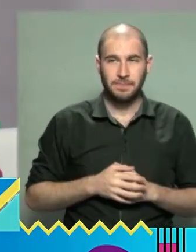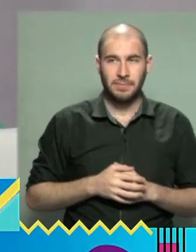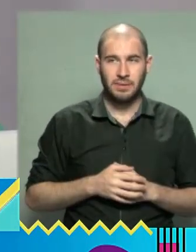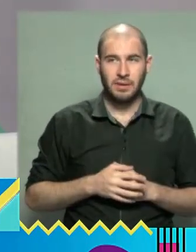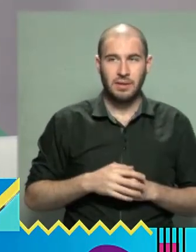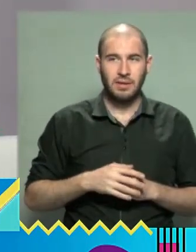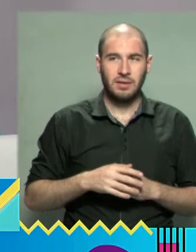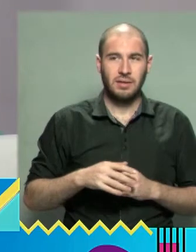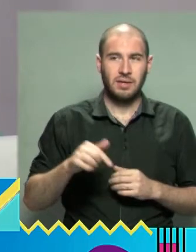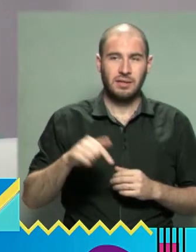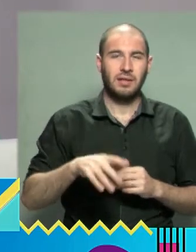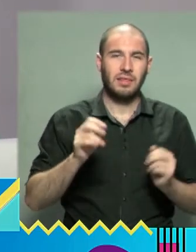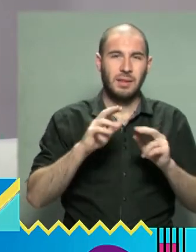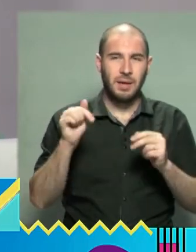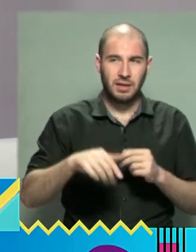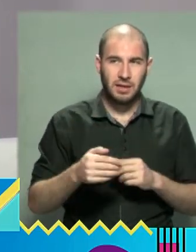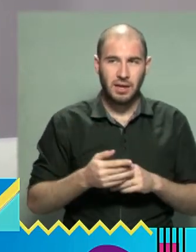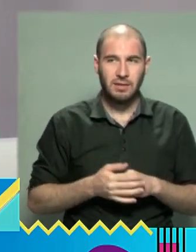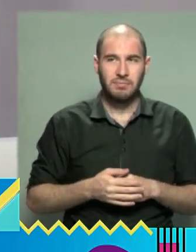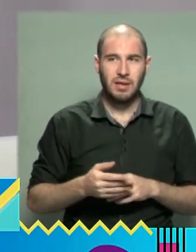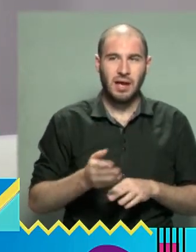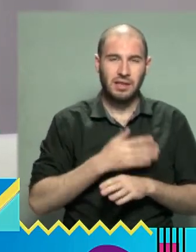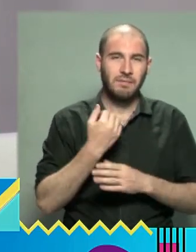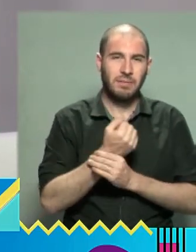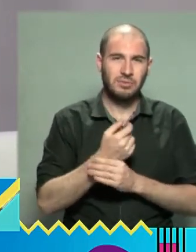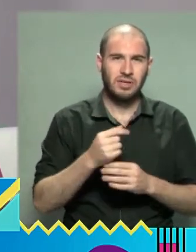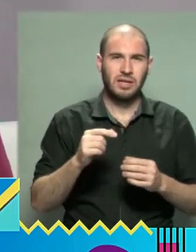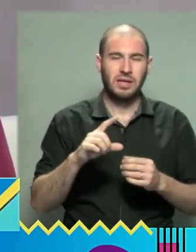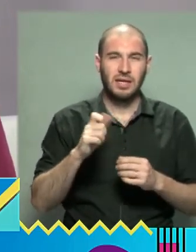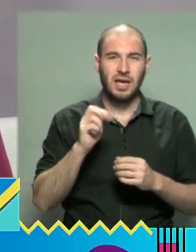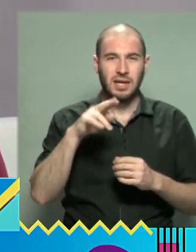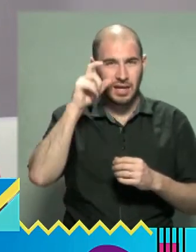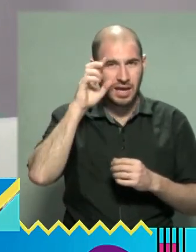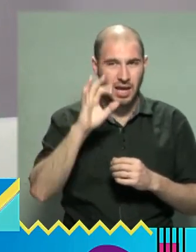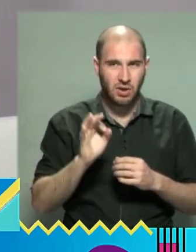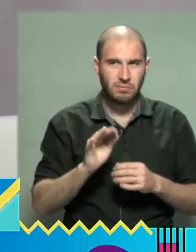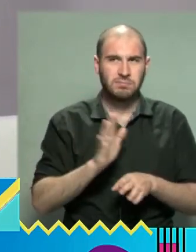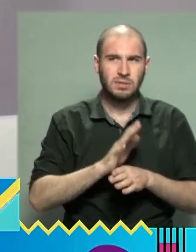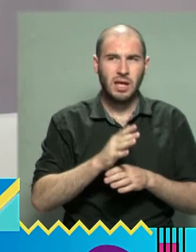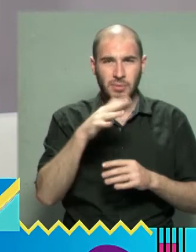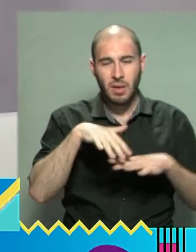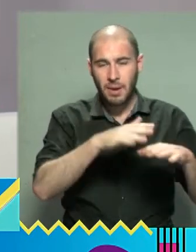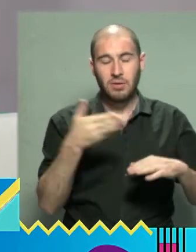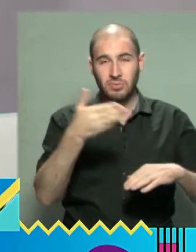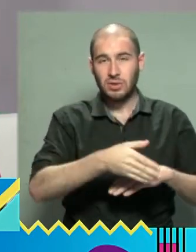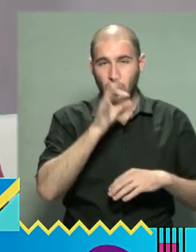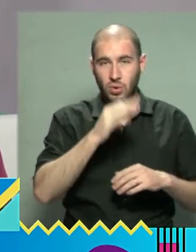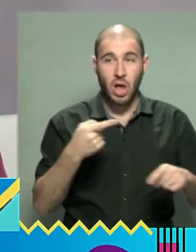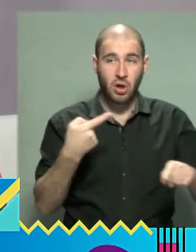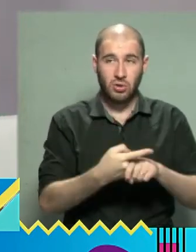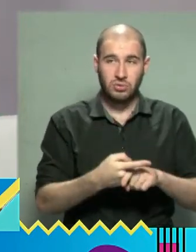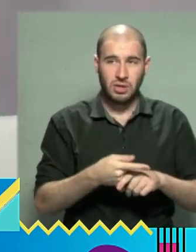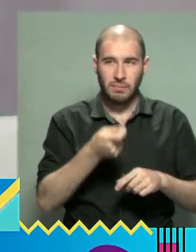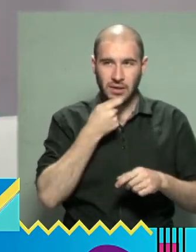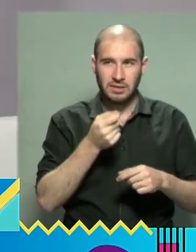plano, digamos, de esto existe al que se le llama famosamente carnero, que es el que nunca va a la huelga y está en contra y se opera